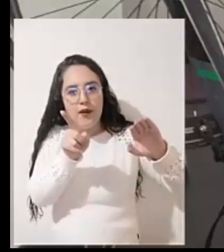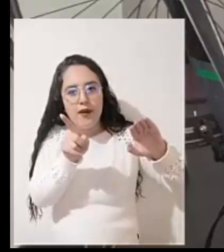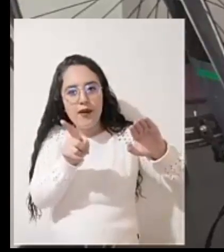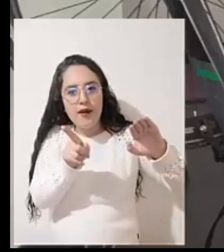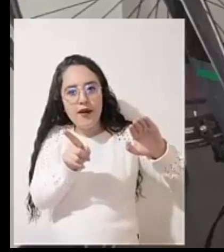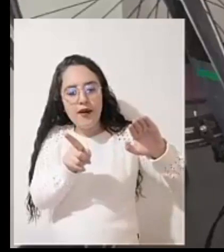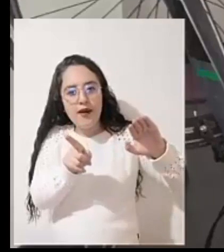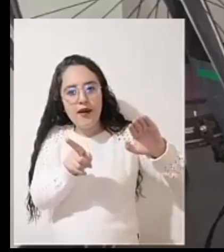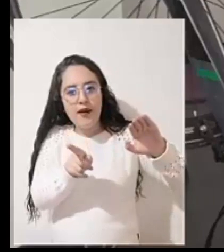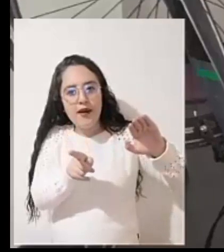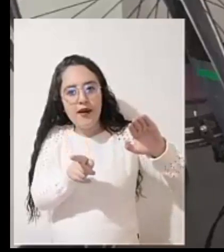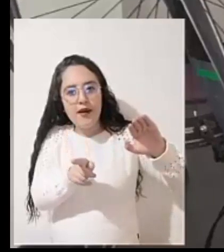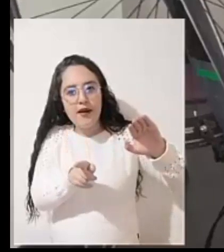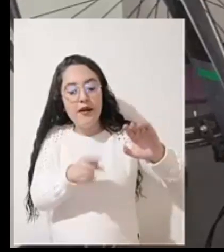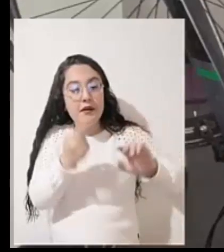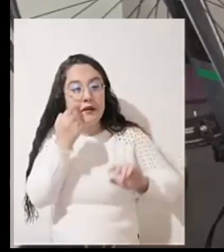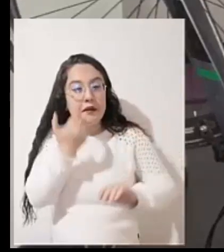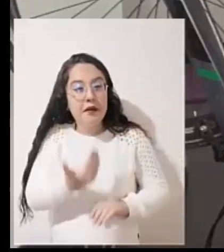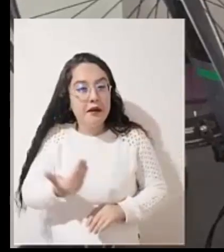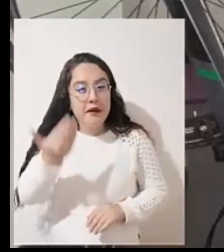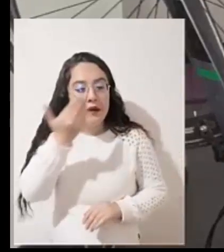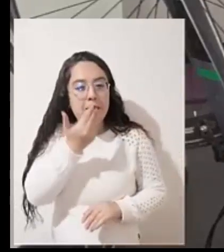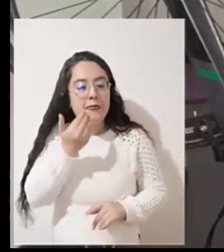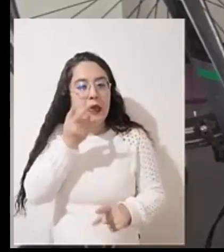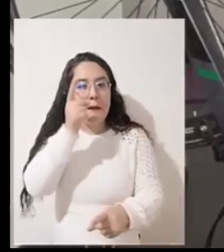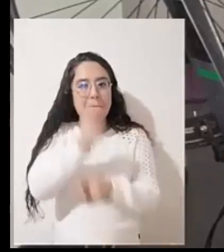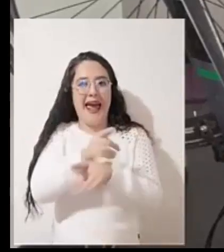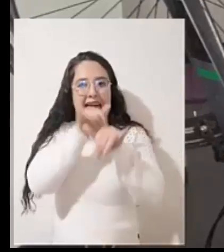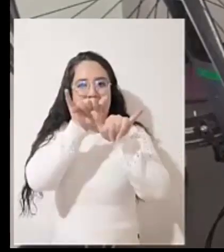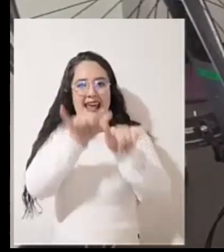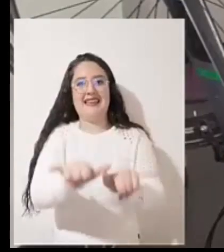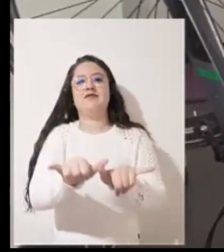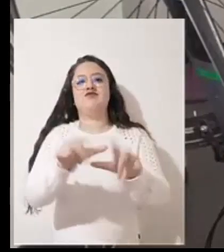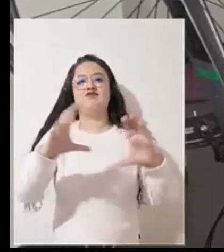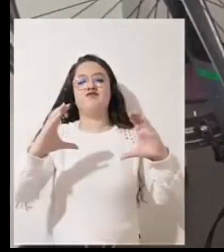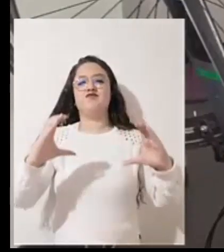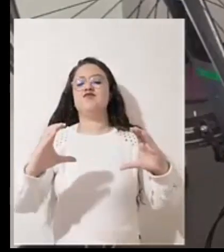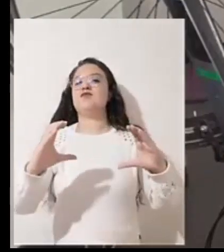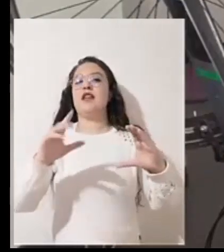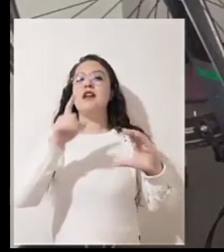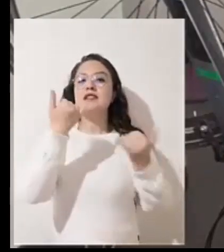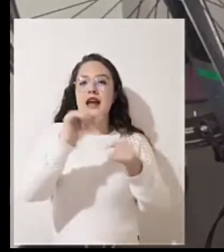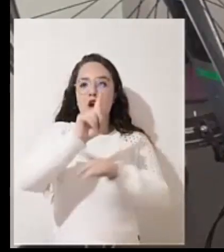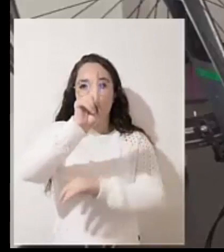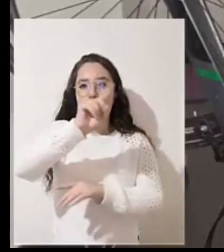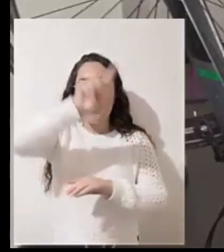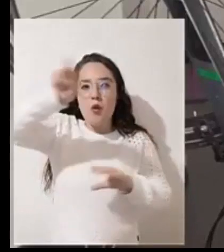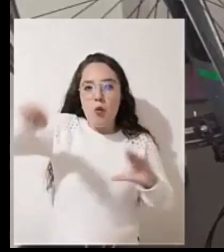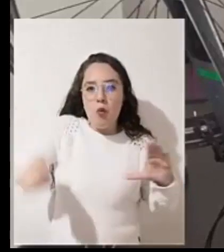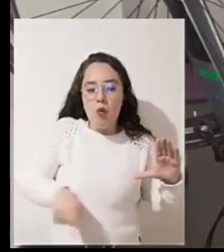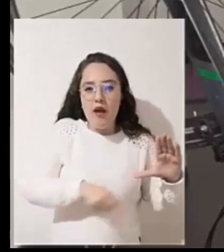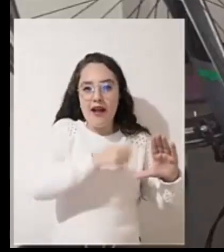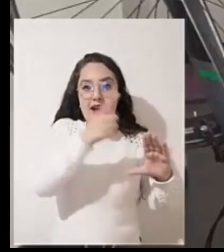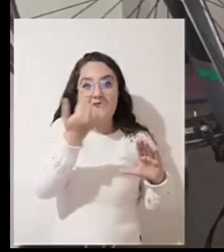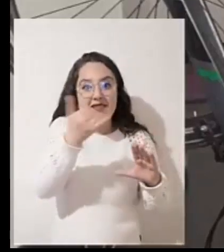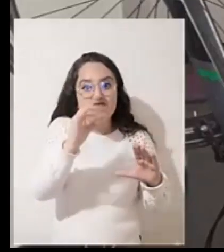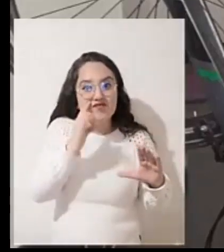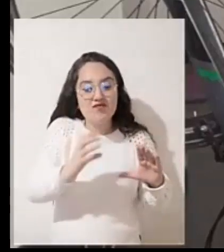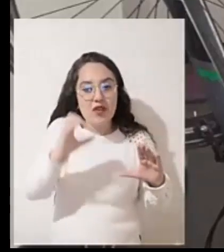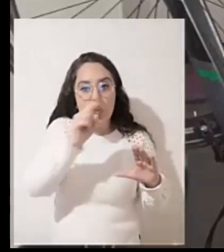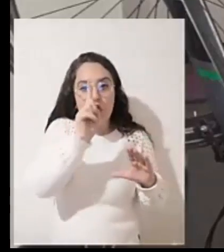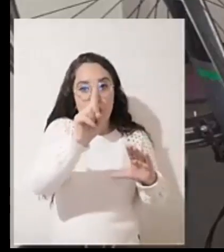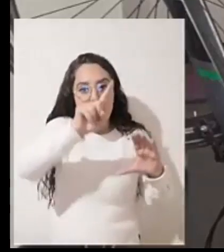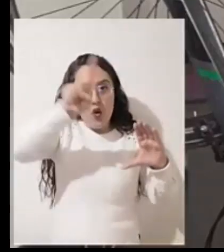producto del impulso. Vamos a ver, exactamente ahí dimos una vuelta completa. Fíjense que cuando dimos la